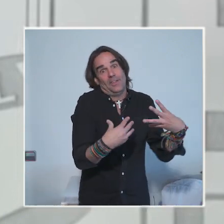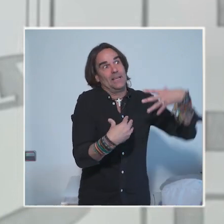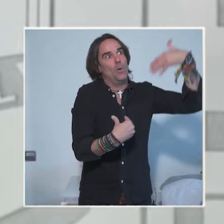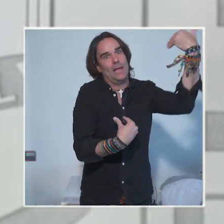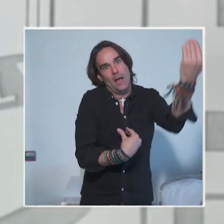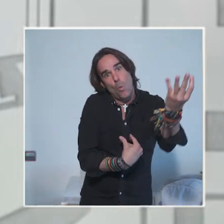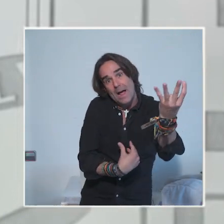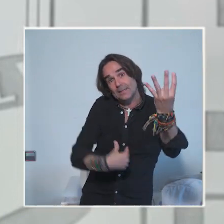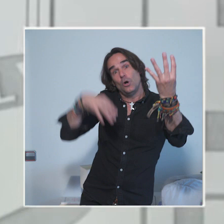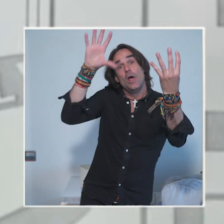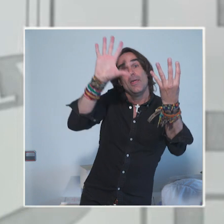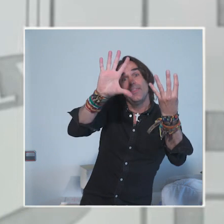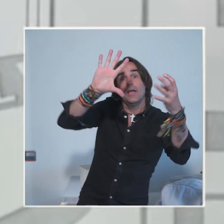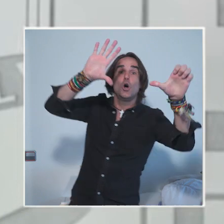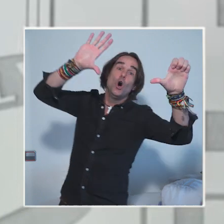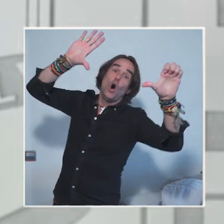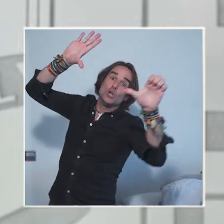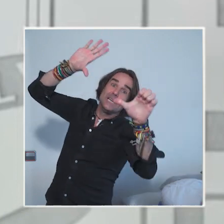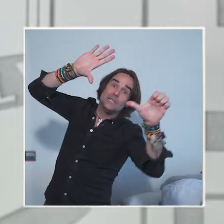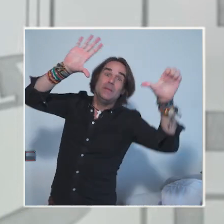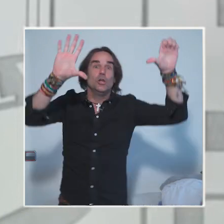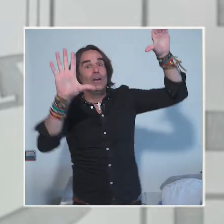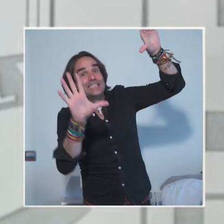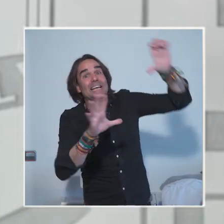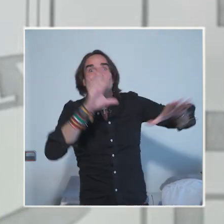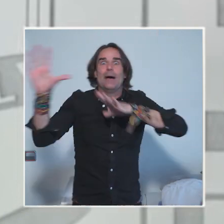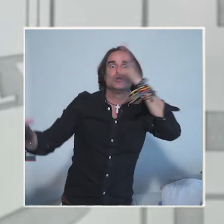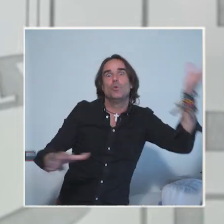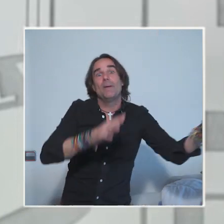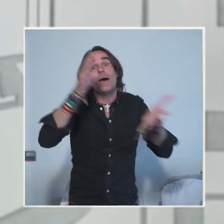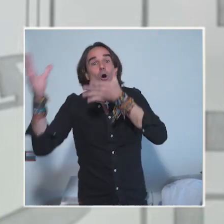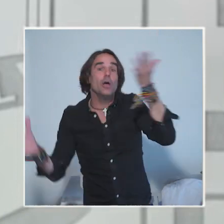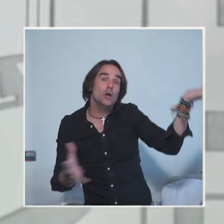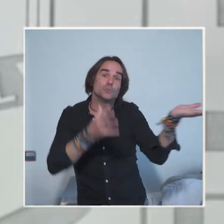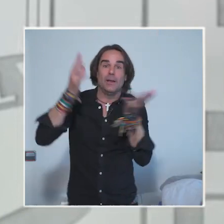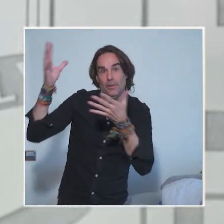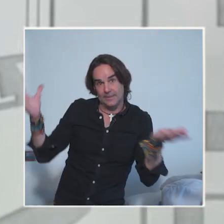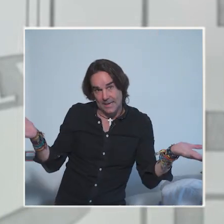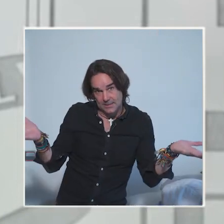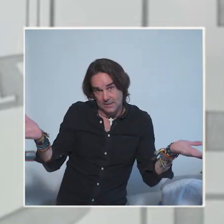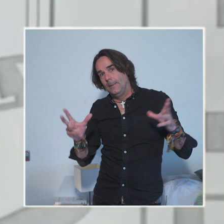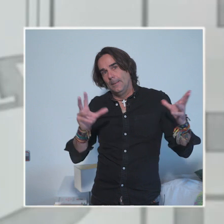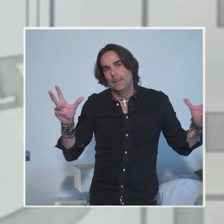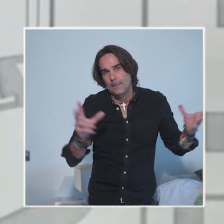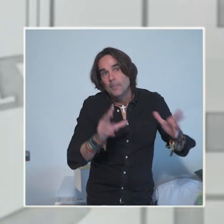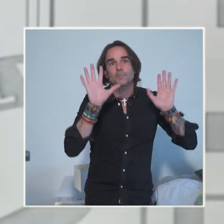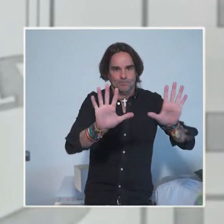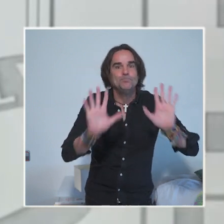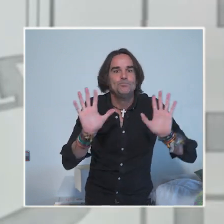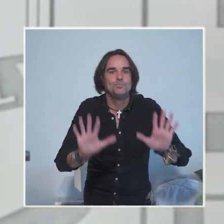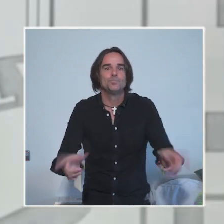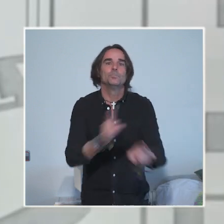Entonces, da igual que haya 4, 5 o 6 millones. Seamos muy pedagógicos, periodistas. Por tanto,